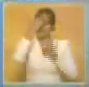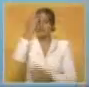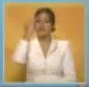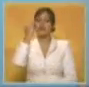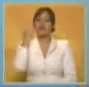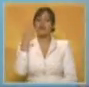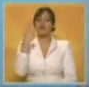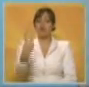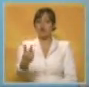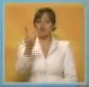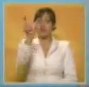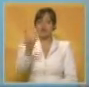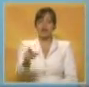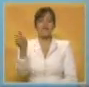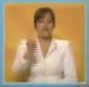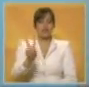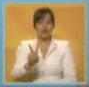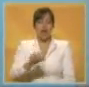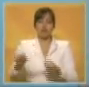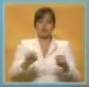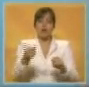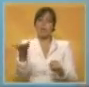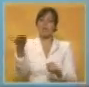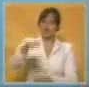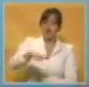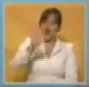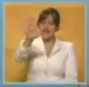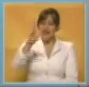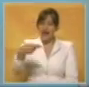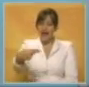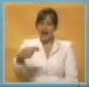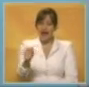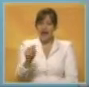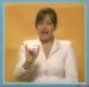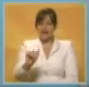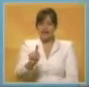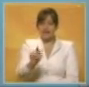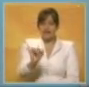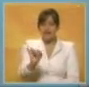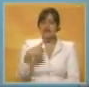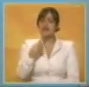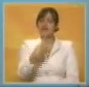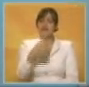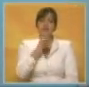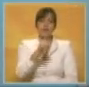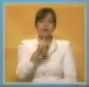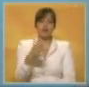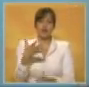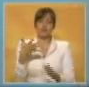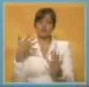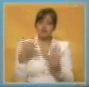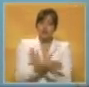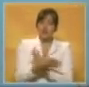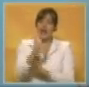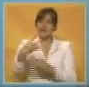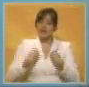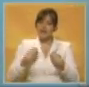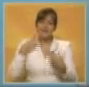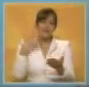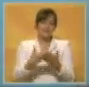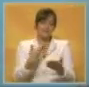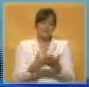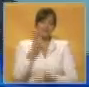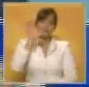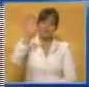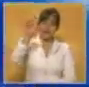Amigos, dos venezolanos perdieron la vida en el terremoto que sacudió Haití. Santiago Gutiérrez sigue en la isla y nos ofrece detalles de la situación que se vive en ese país